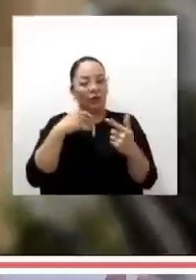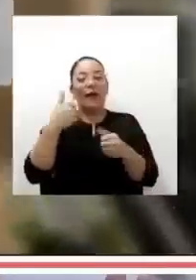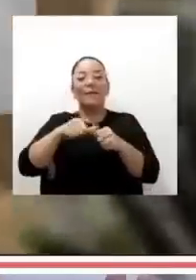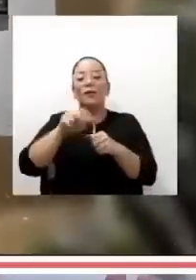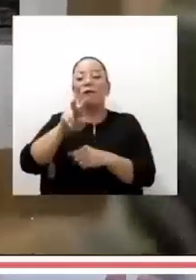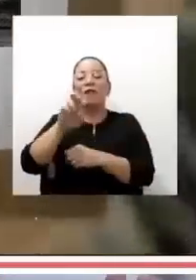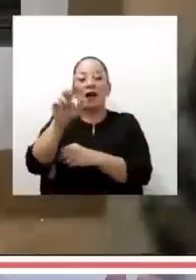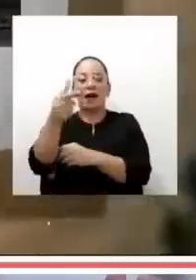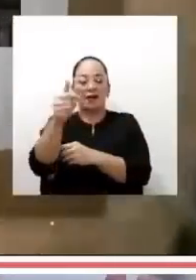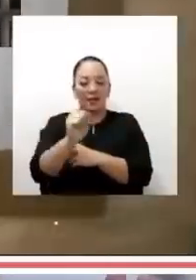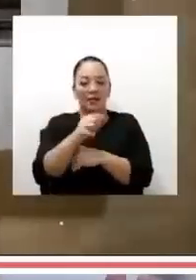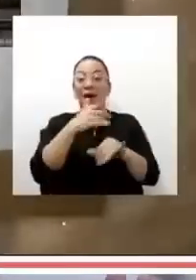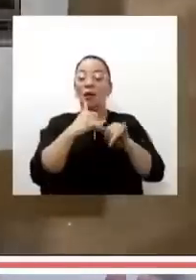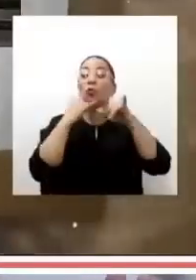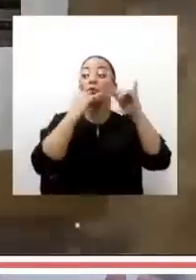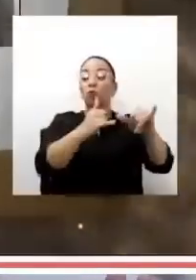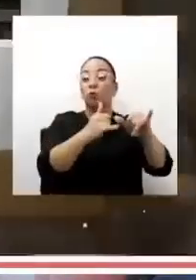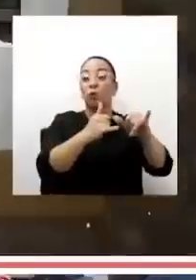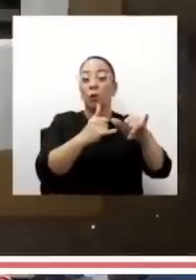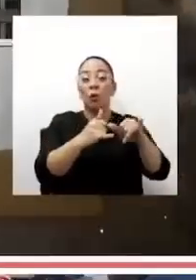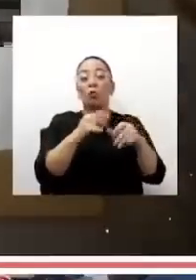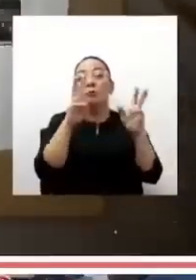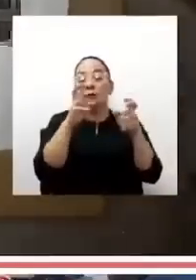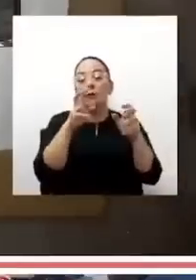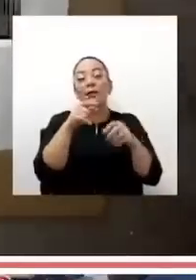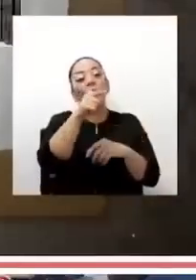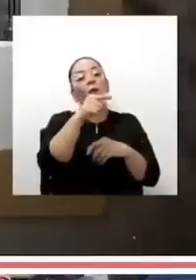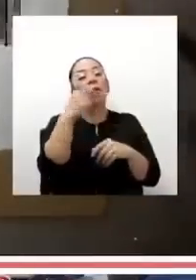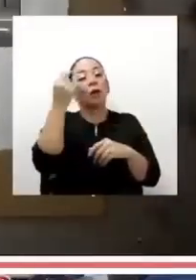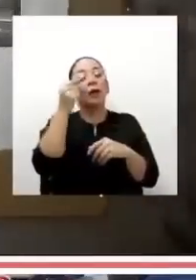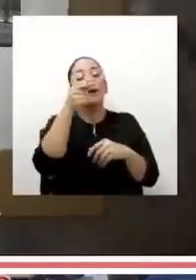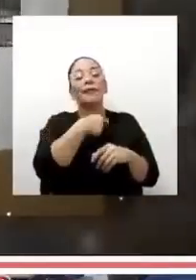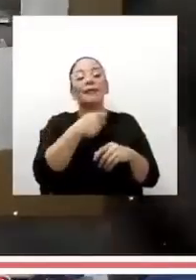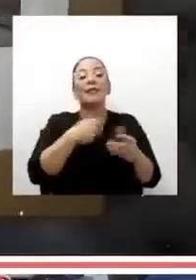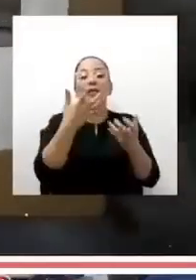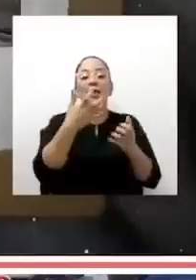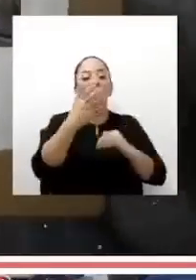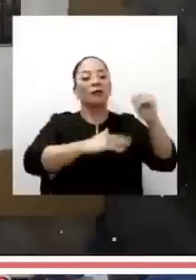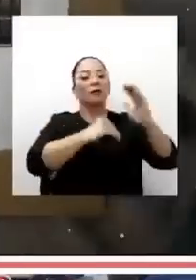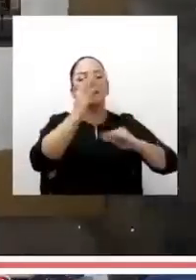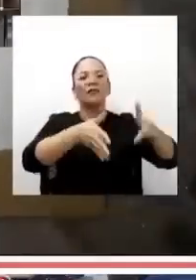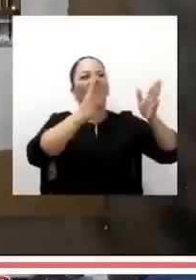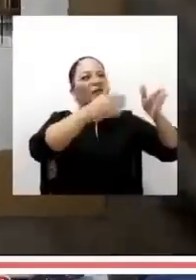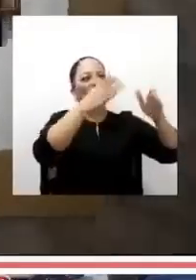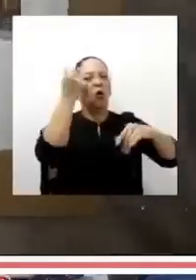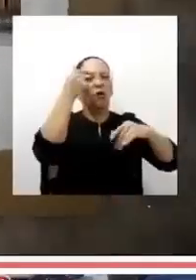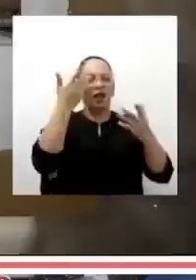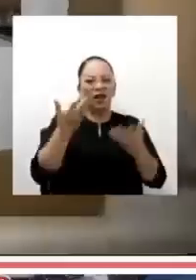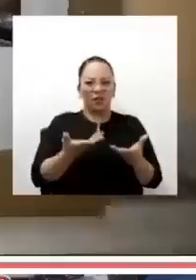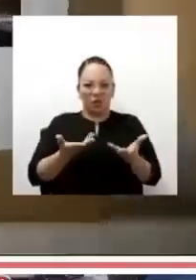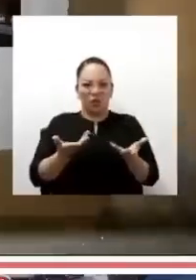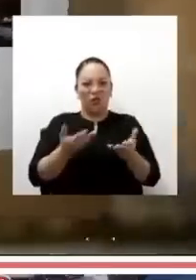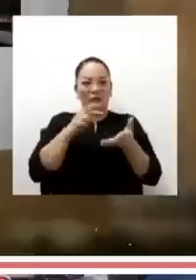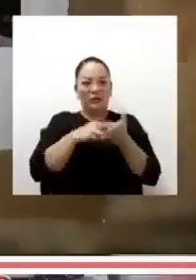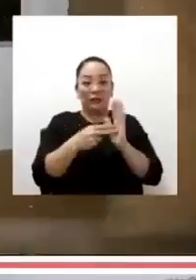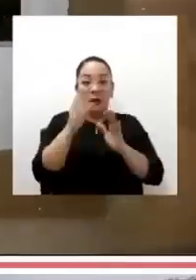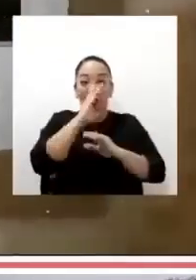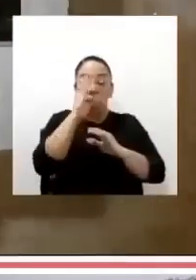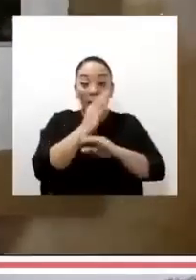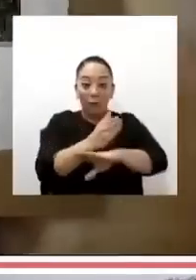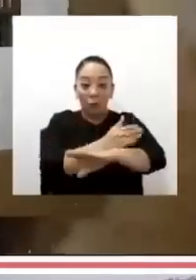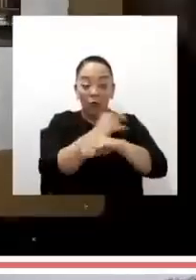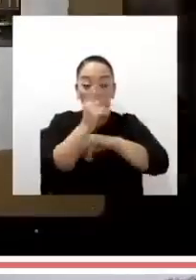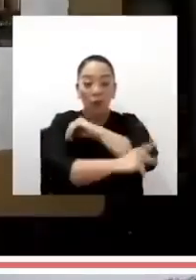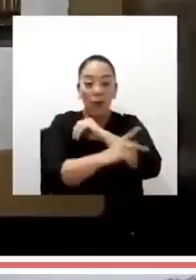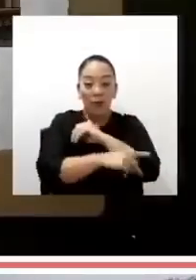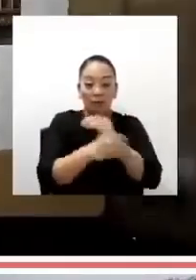al mandatario por su intención de construir ciudad-gobierno. Fíjate vos, ahora buscar el progreso del país y ahorrarle